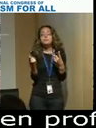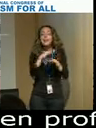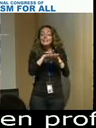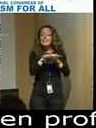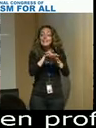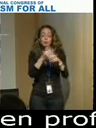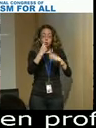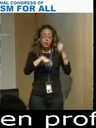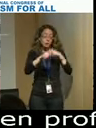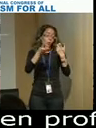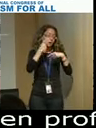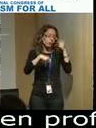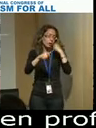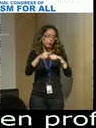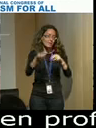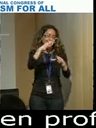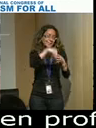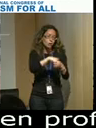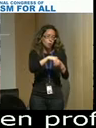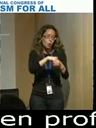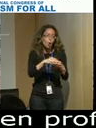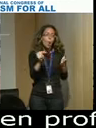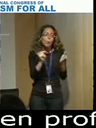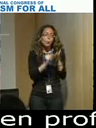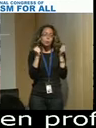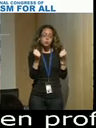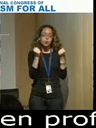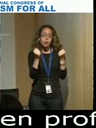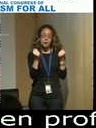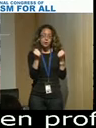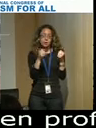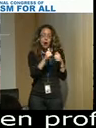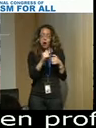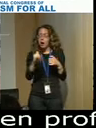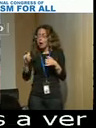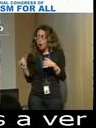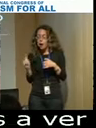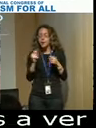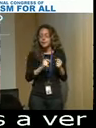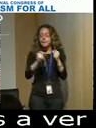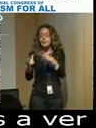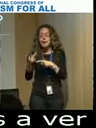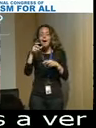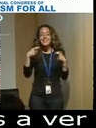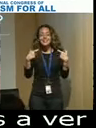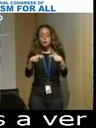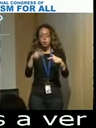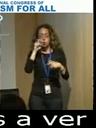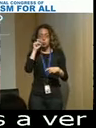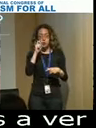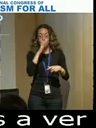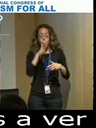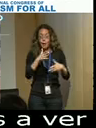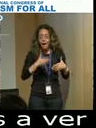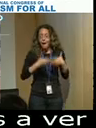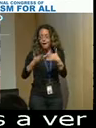asociativo tiene un montón de puntos fuertes, que son los que está brindando al sector turístico, porque tiene que ayudarle,